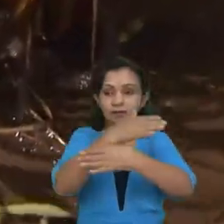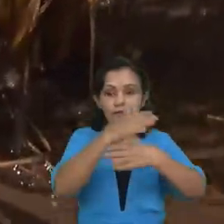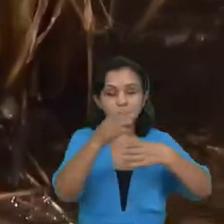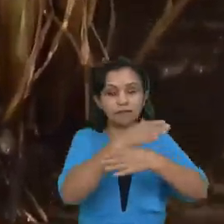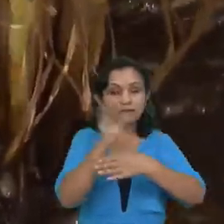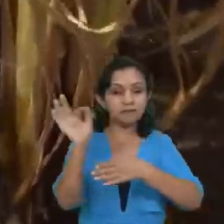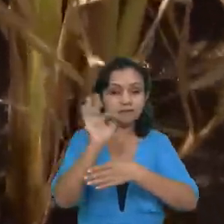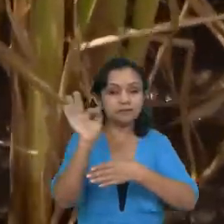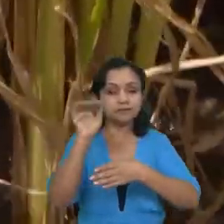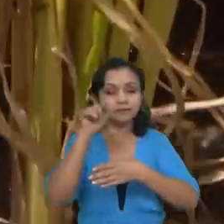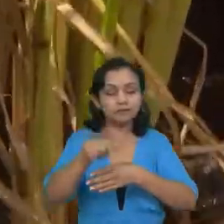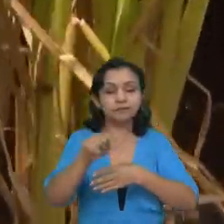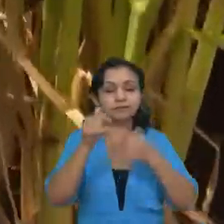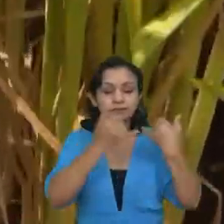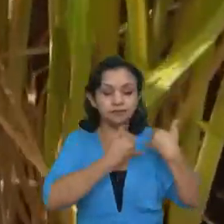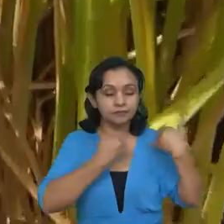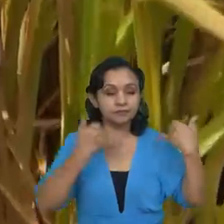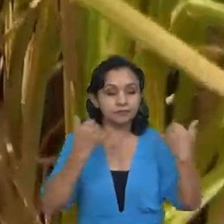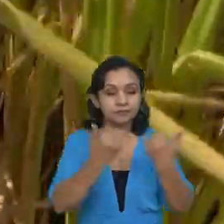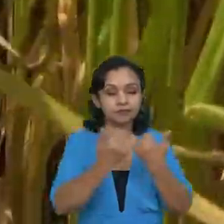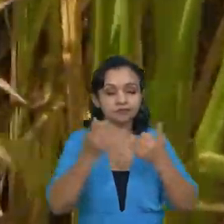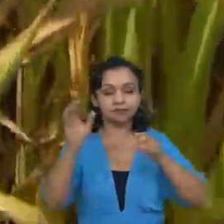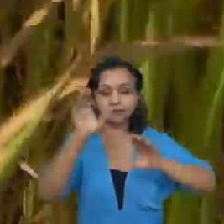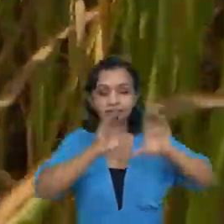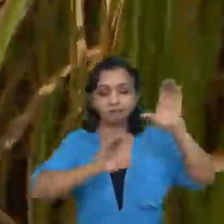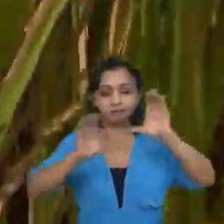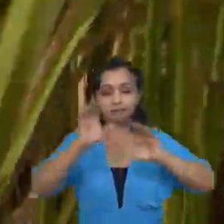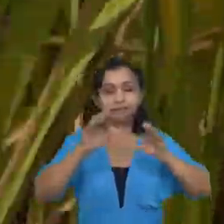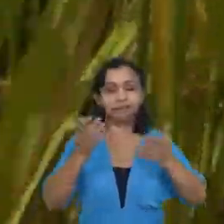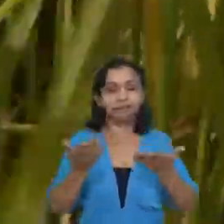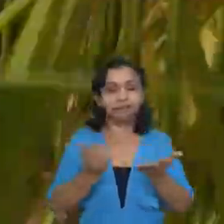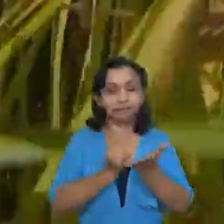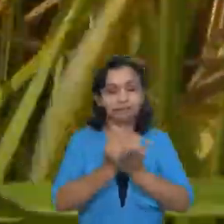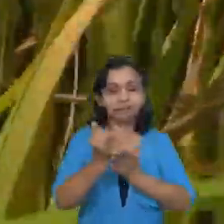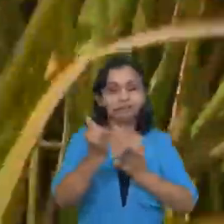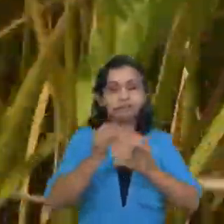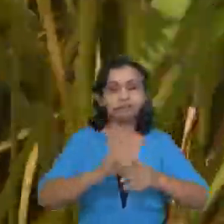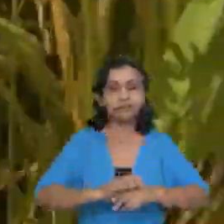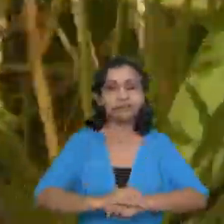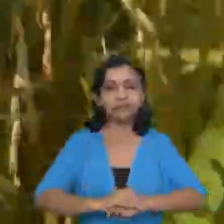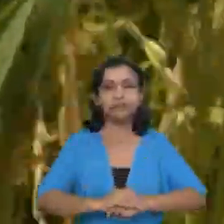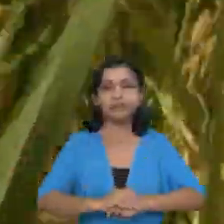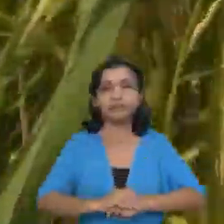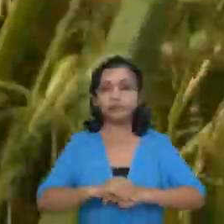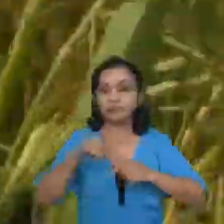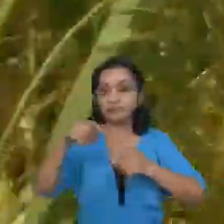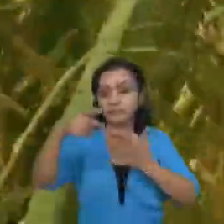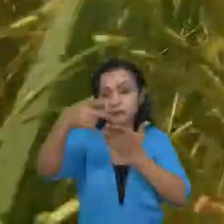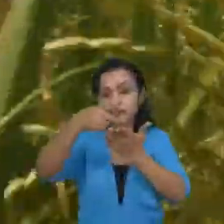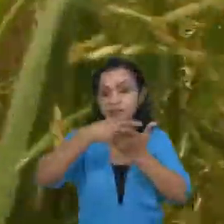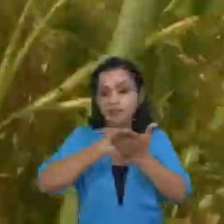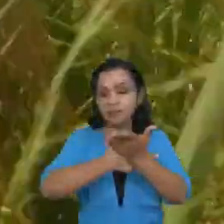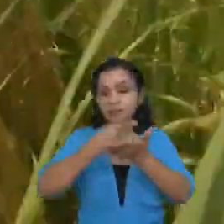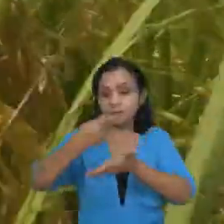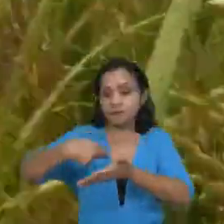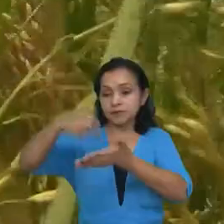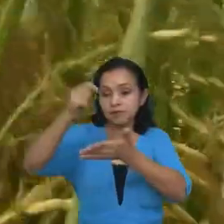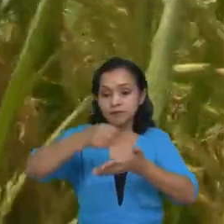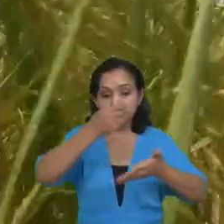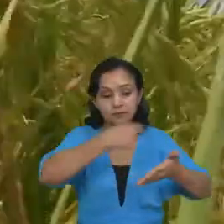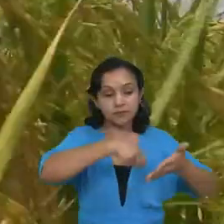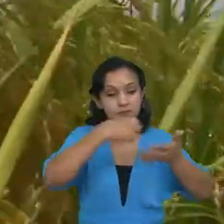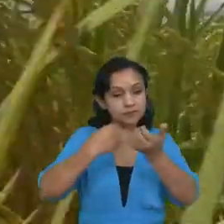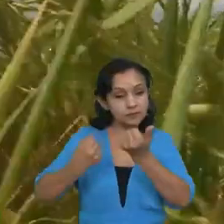de esta institución científico-técnica estos tipos de proyectos que firmamos con la cooperación